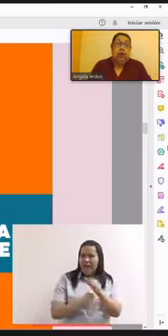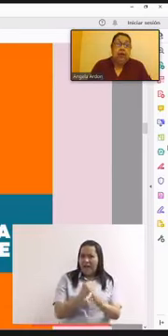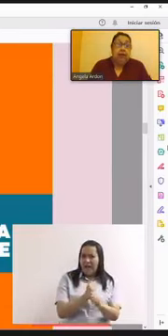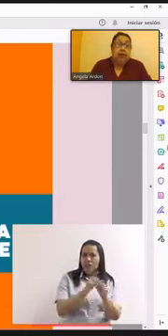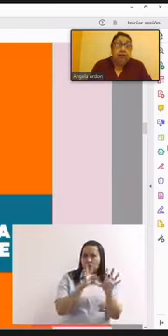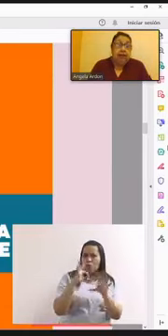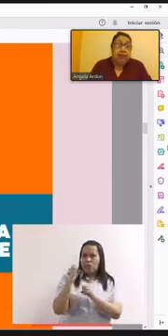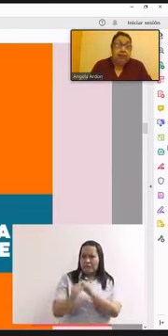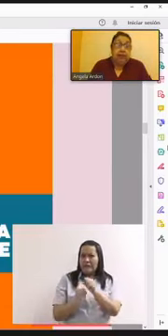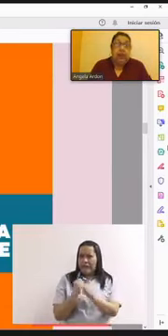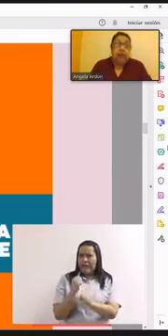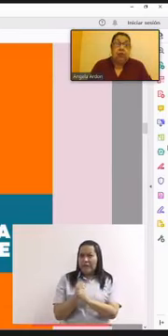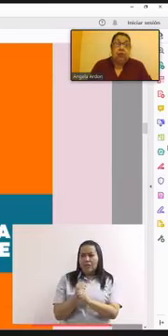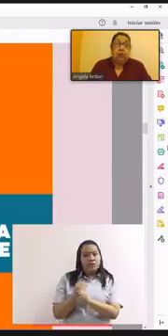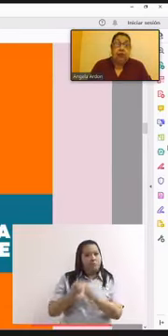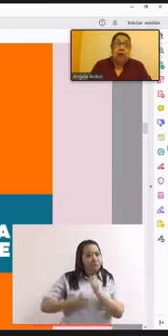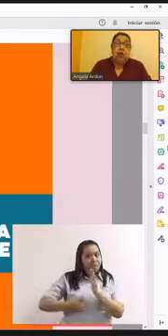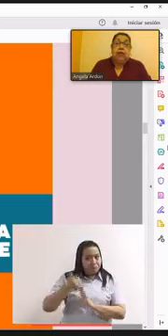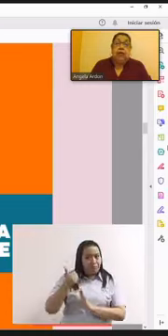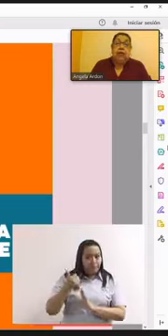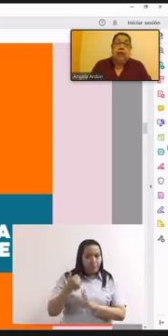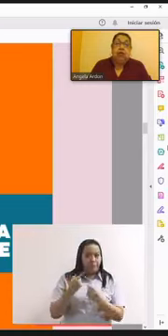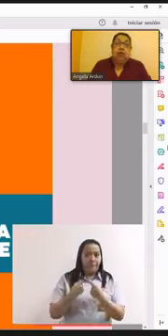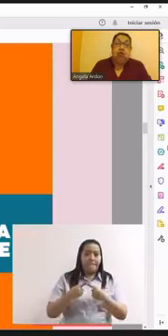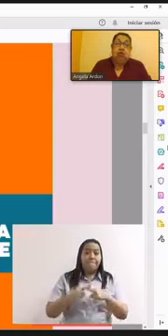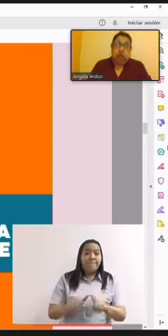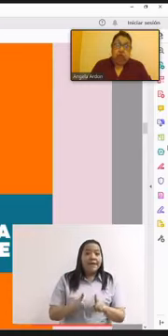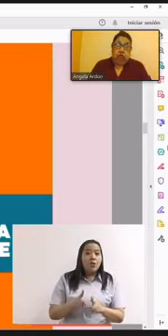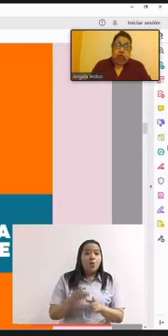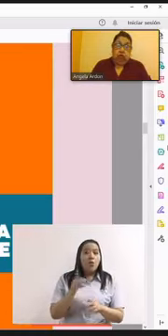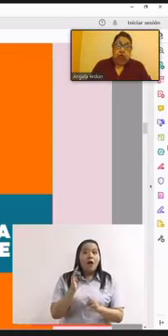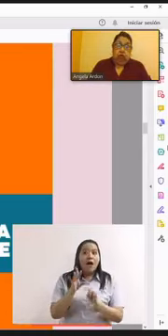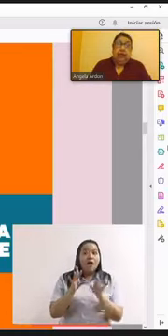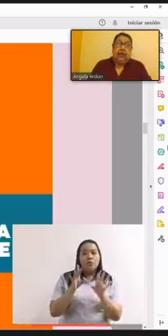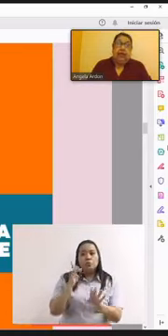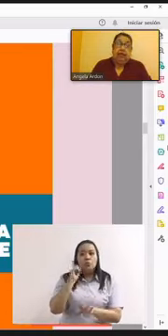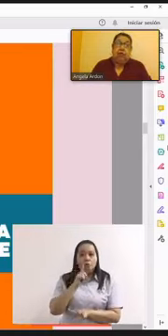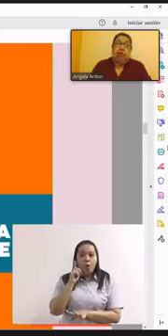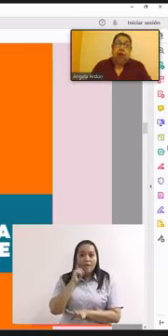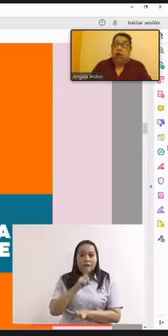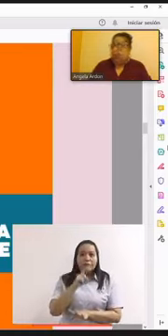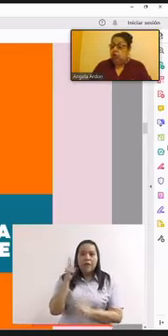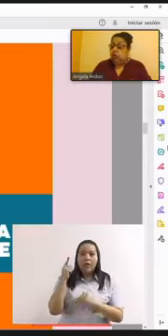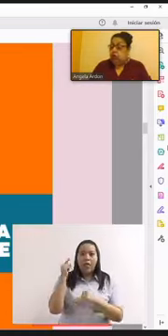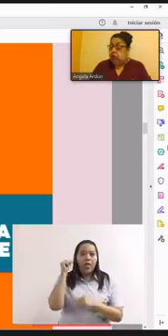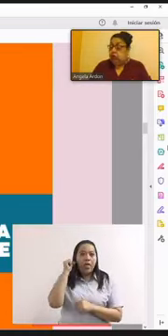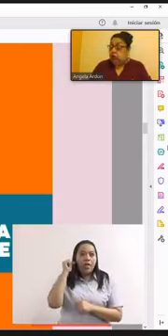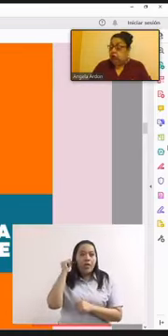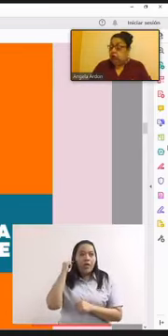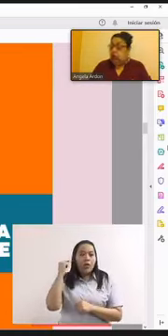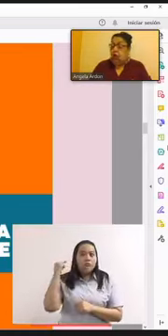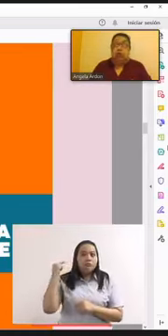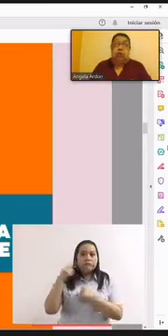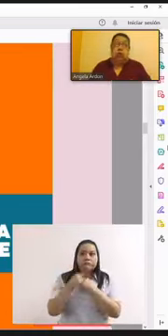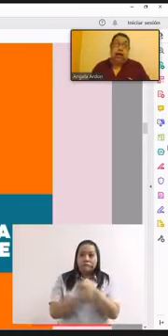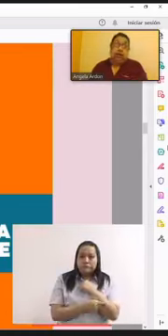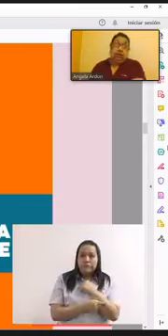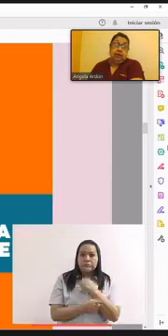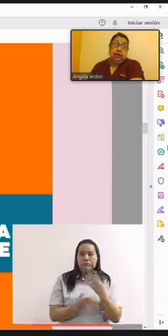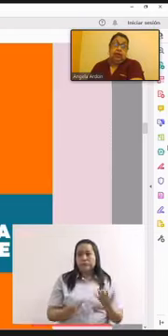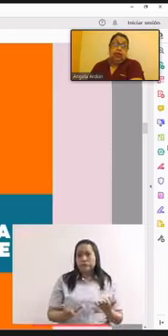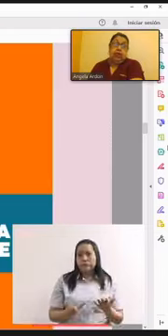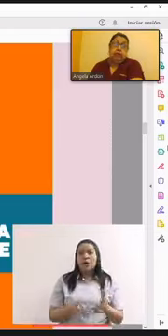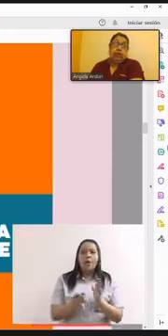hay jóvenes que tienen pérdida. ¿Por qué? Por la prevención. ¿Qué hacemos ahora con los niños, con los